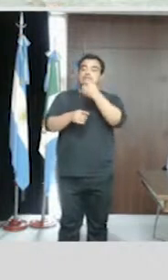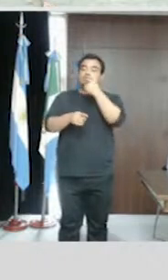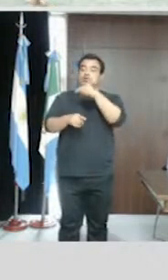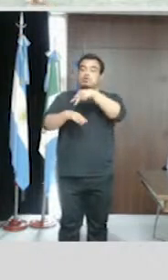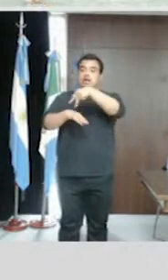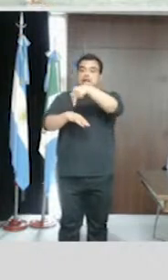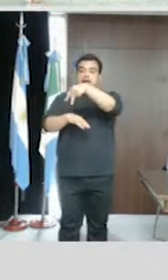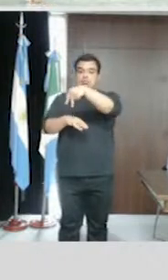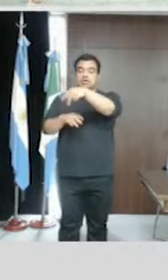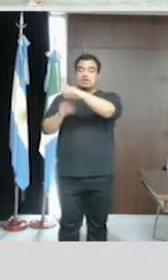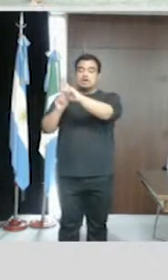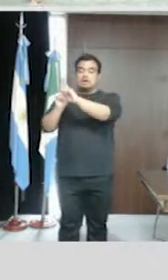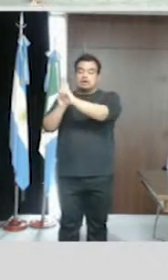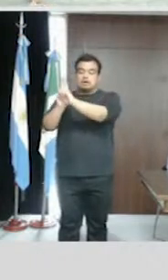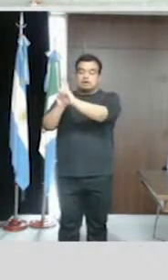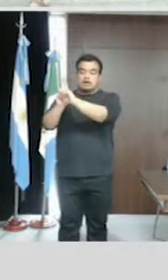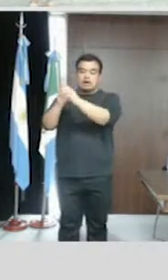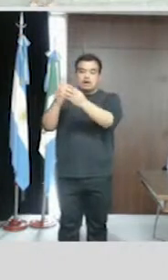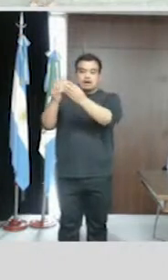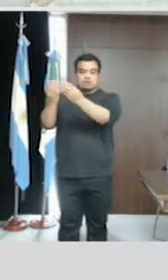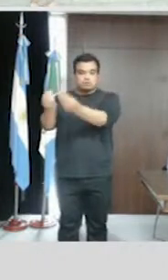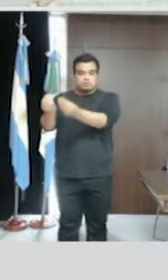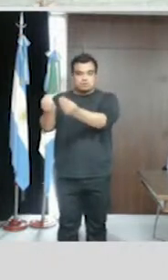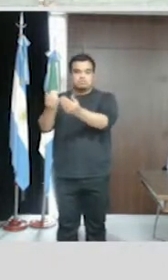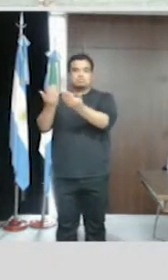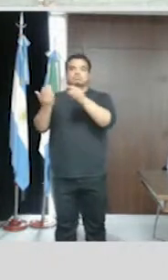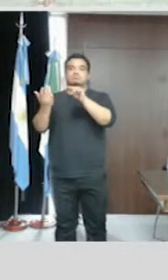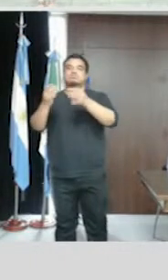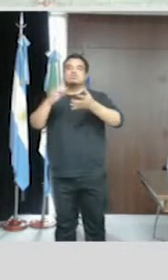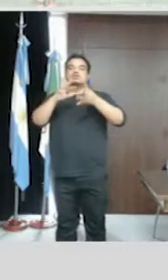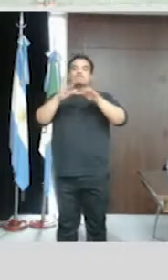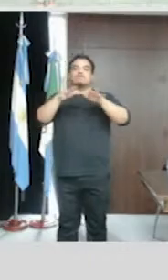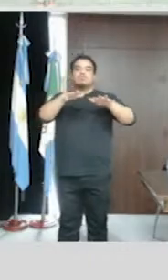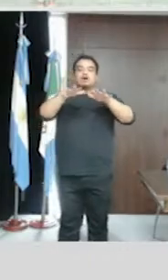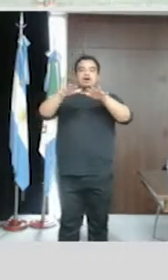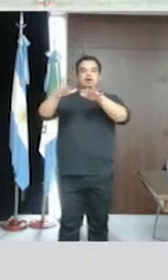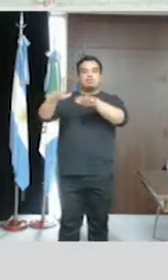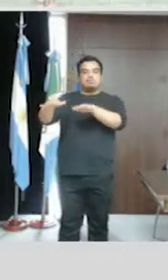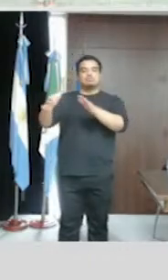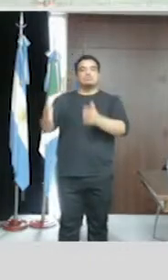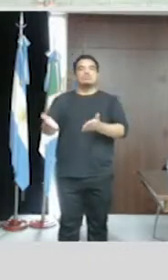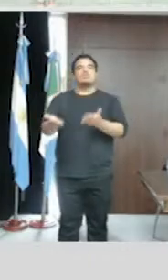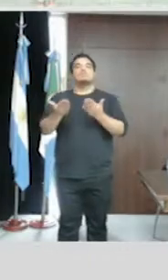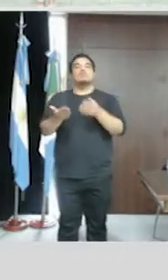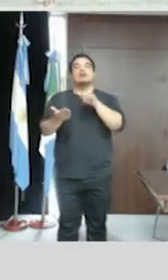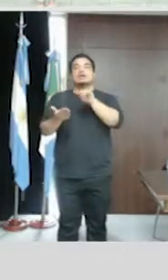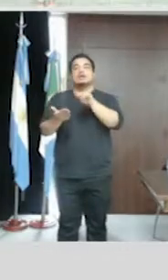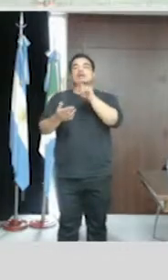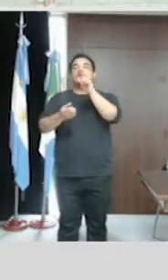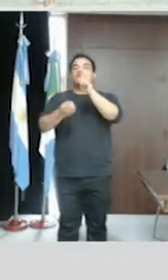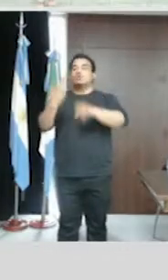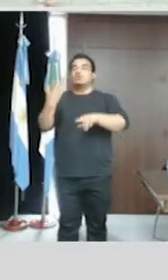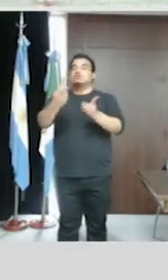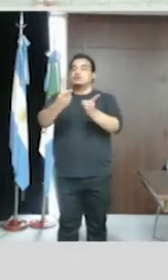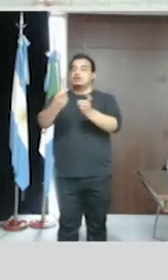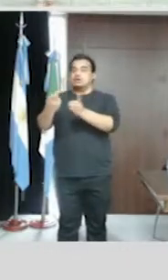y de esa forma darle apoyo para lo que está necesitando hacer, ya que solo